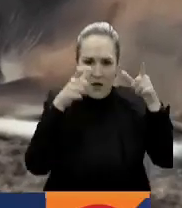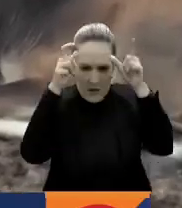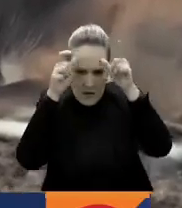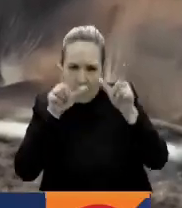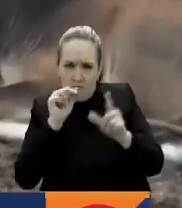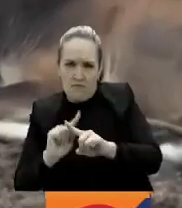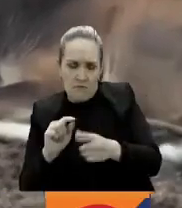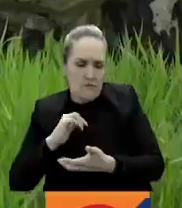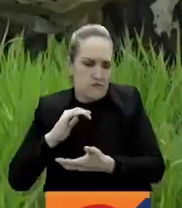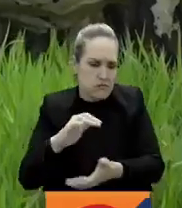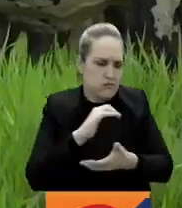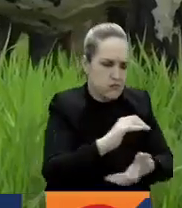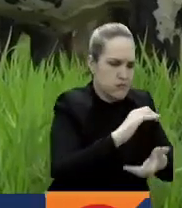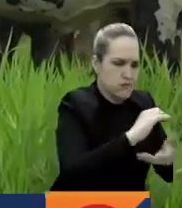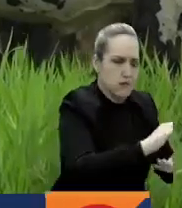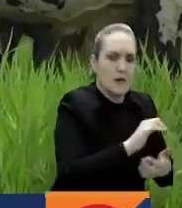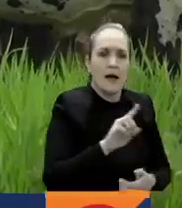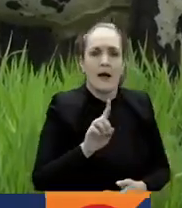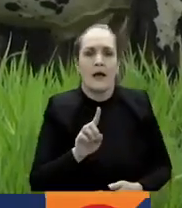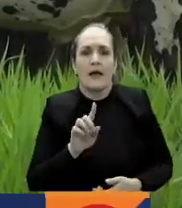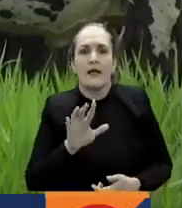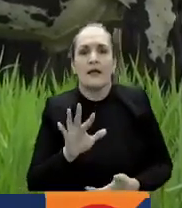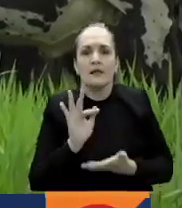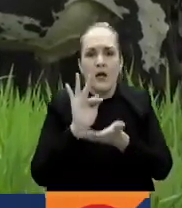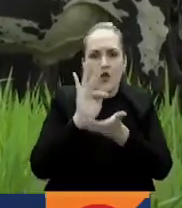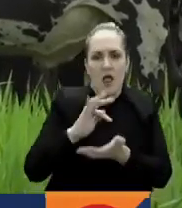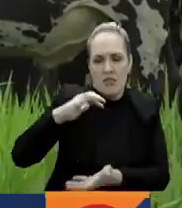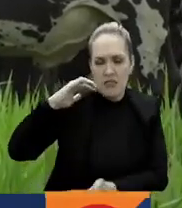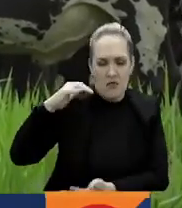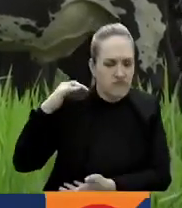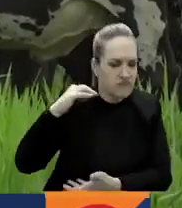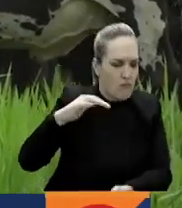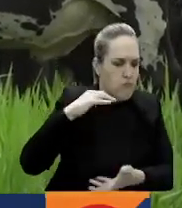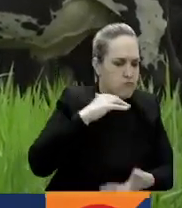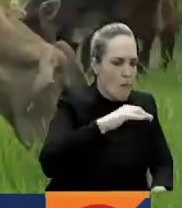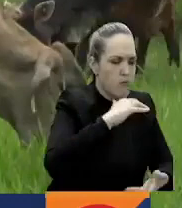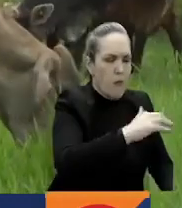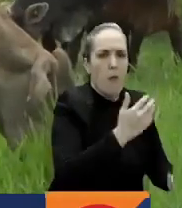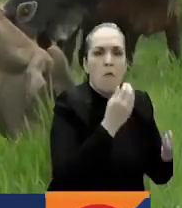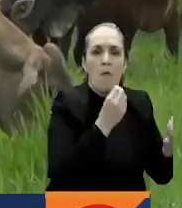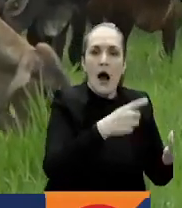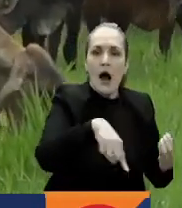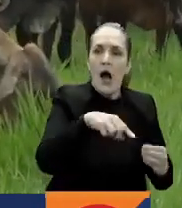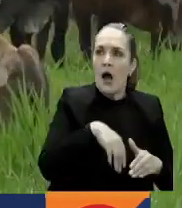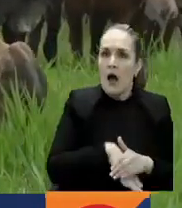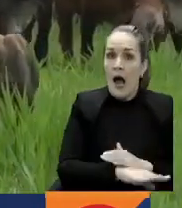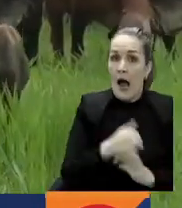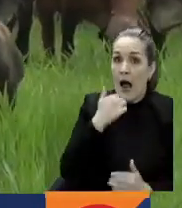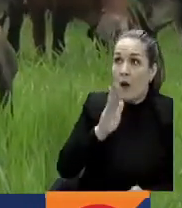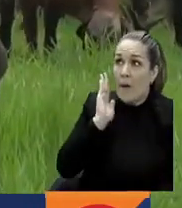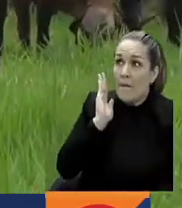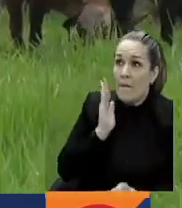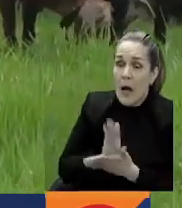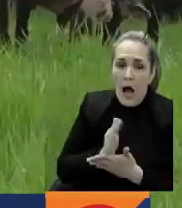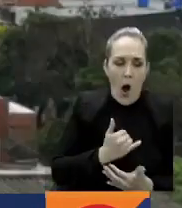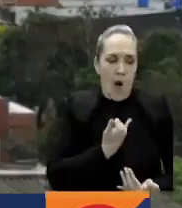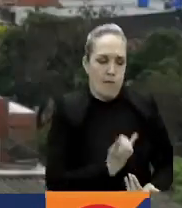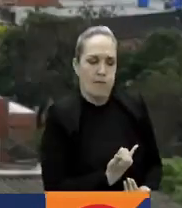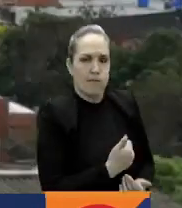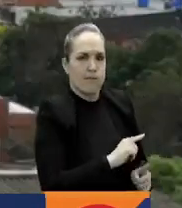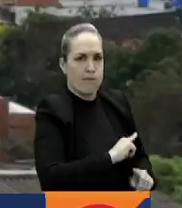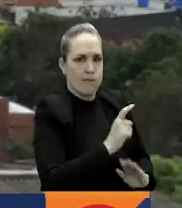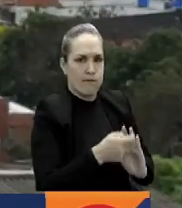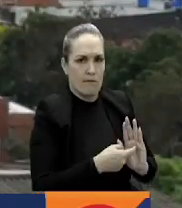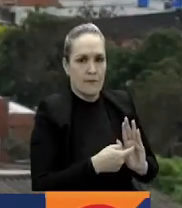partes del municipio y que sirvan como alimento preventivo para una eventual erupción del Nevado del Ruiz.